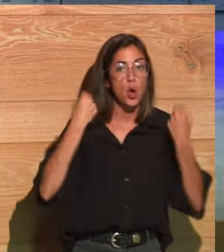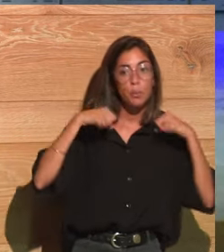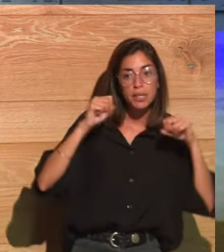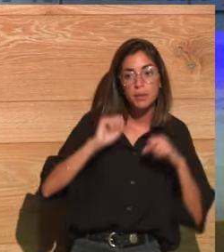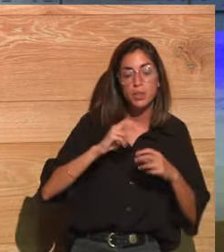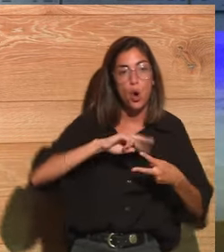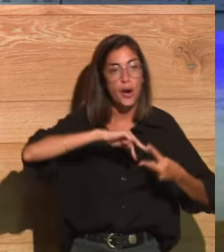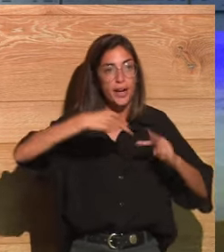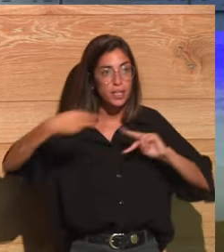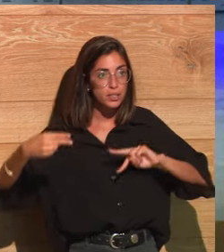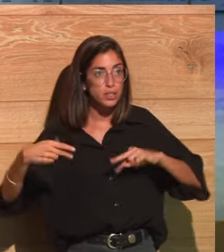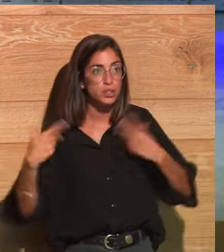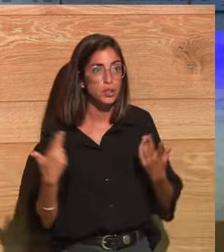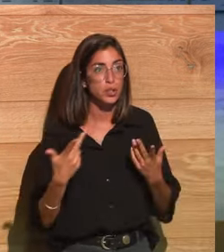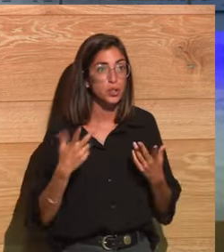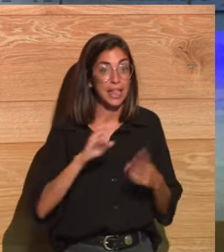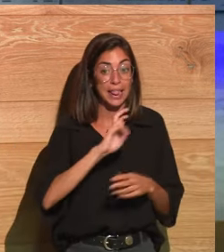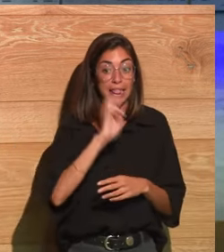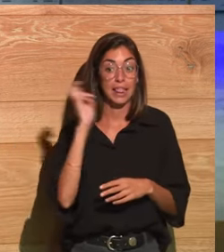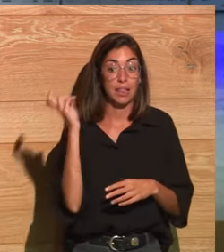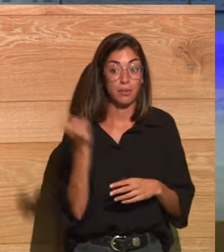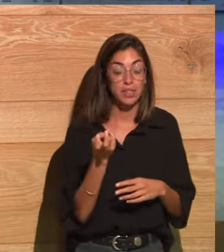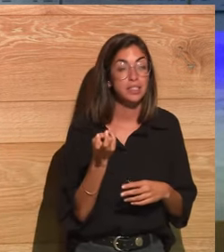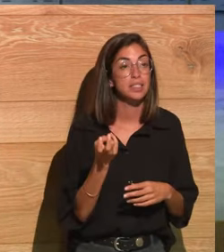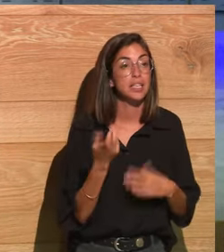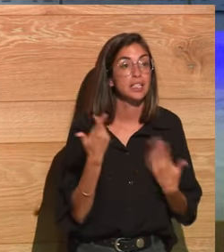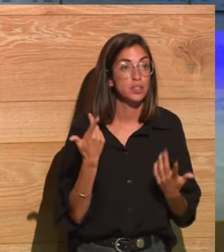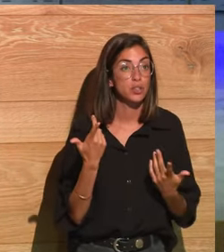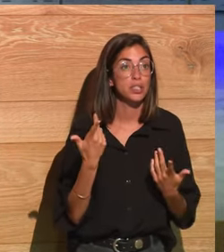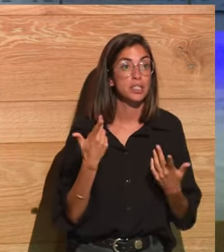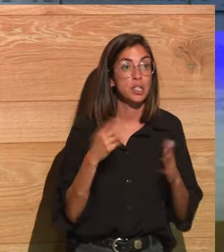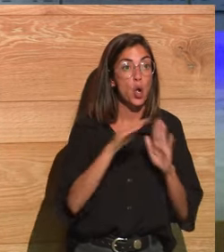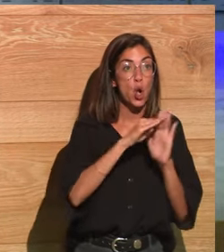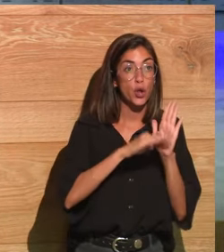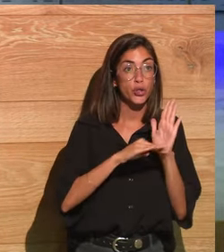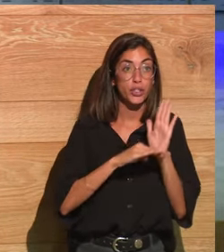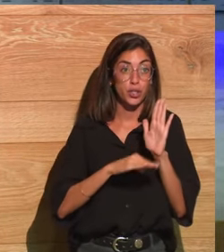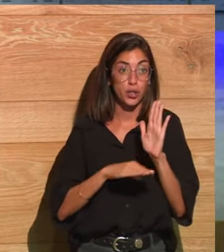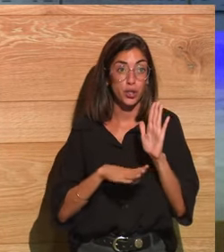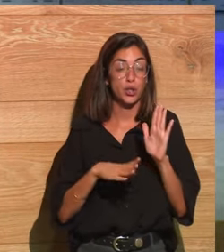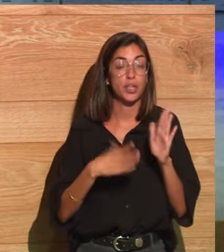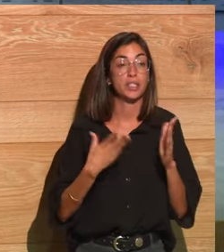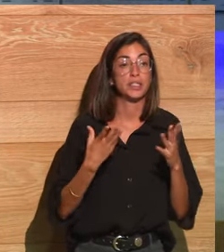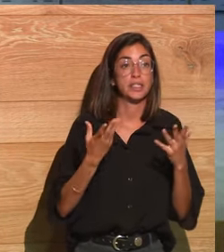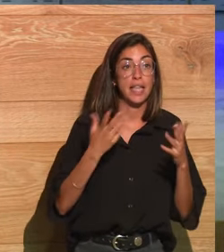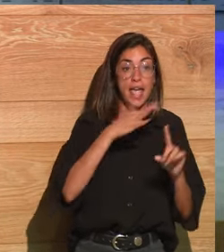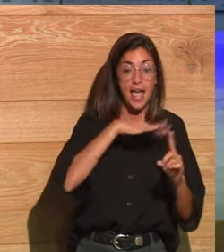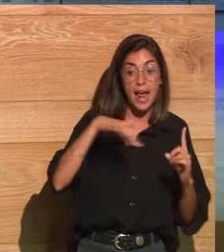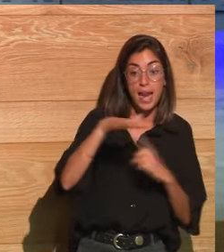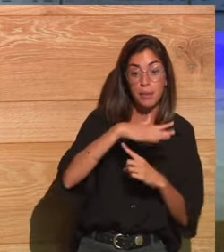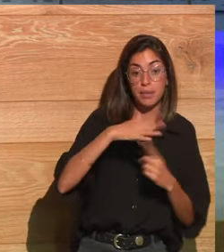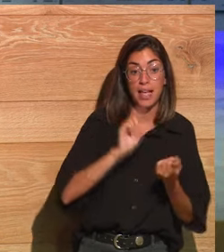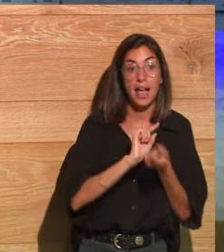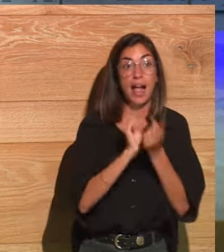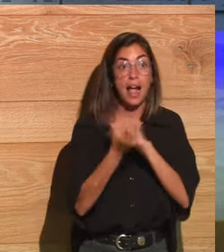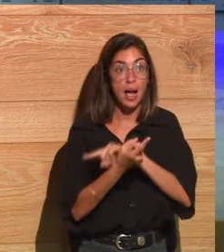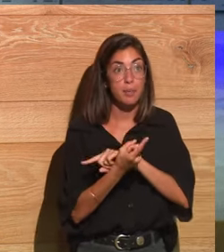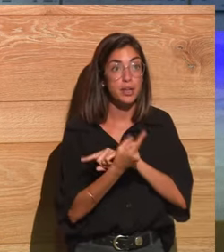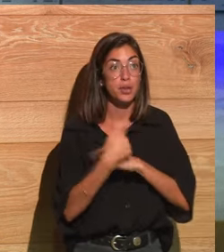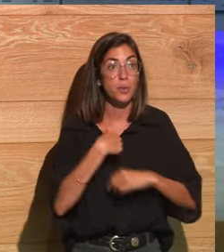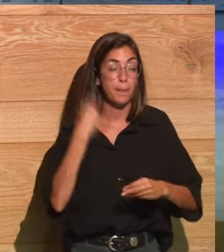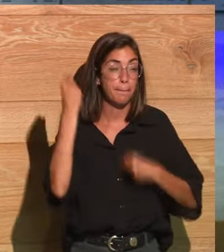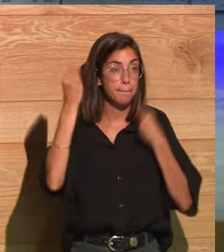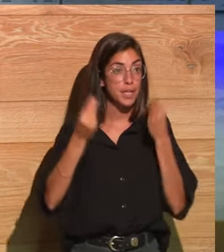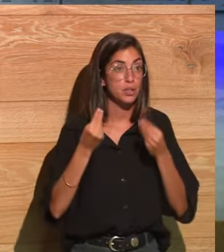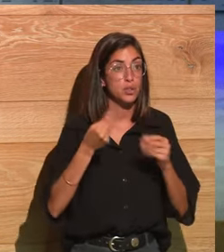mayor diversidad haya, en un momento determinado en que cambian las condiciones ambientales, cuanto mayor diversidad tengamos, es como que la